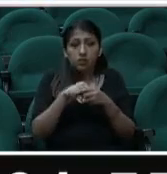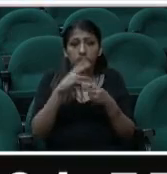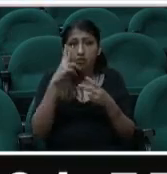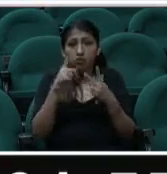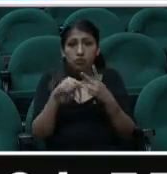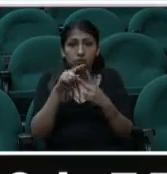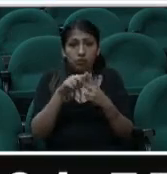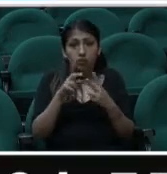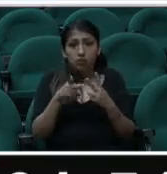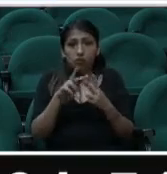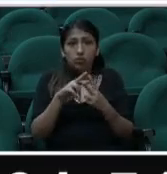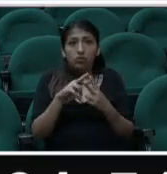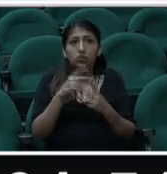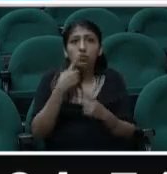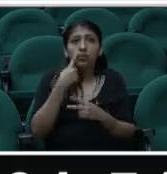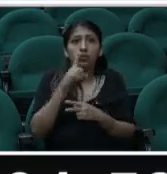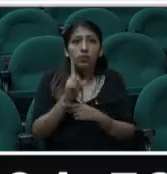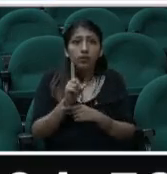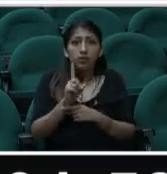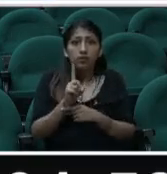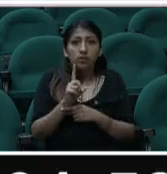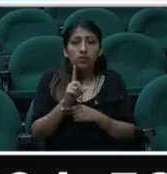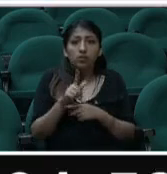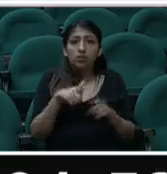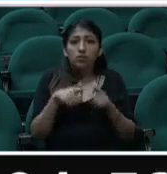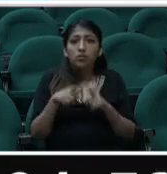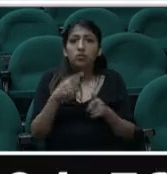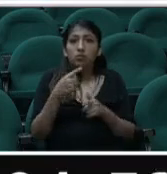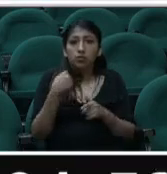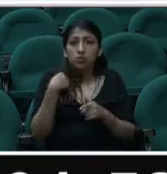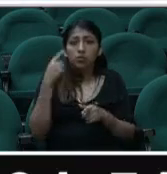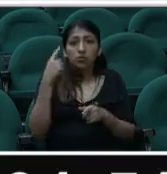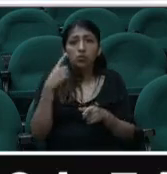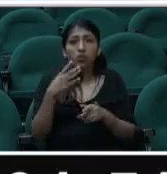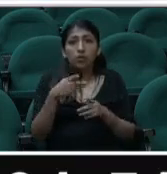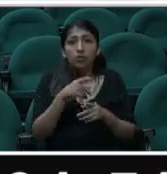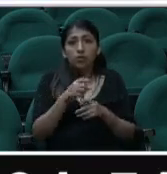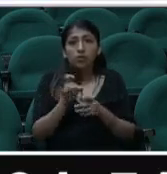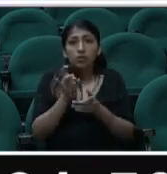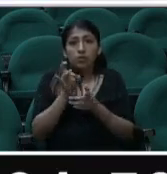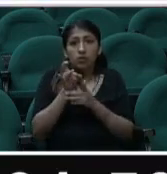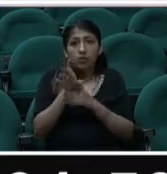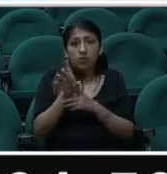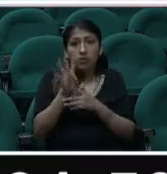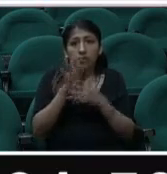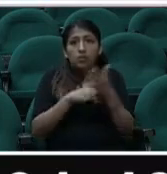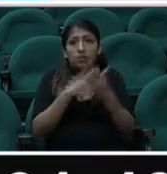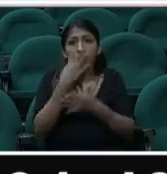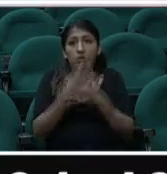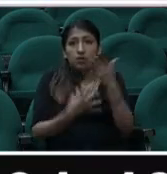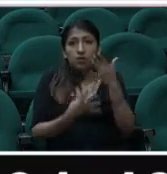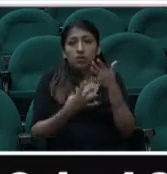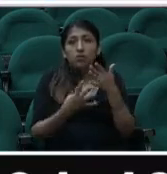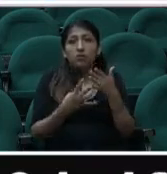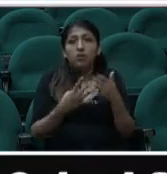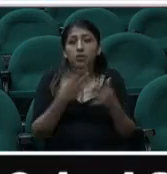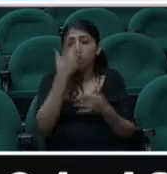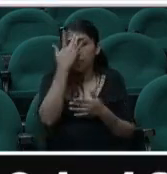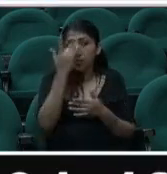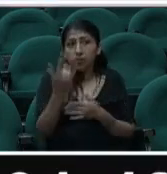esos dos aspectos pero sin lugar a dudas yo estoy a favor de eliminar esta tabla de consumo